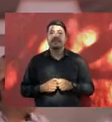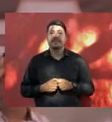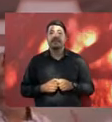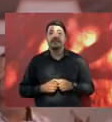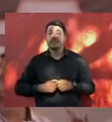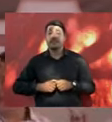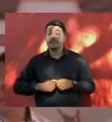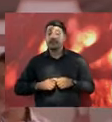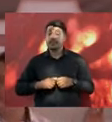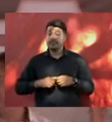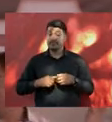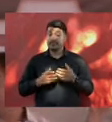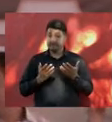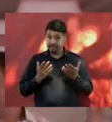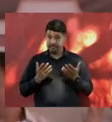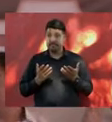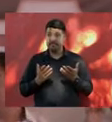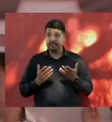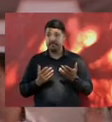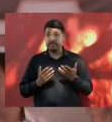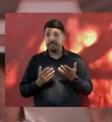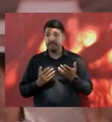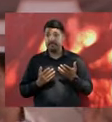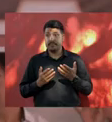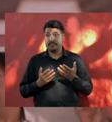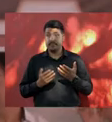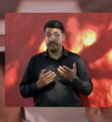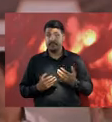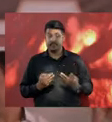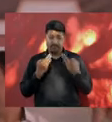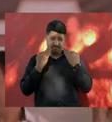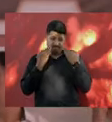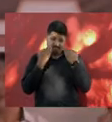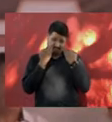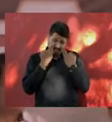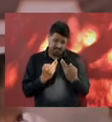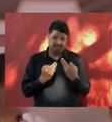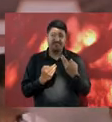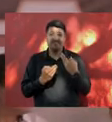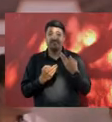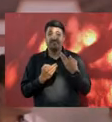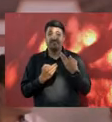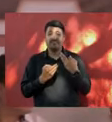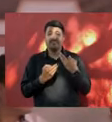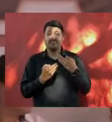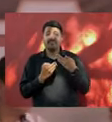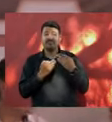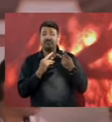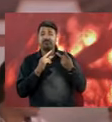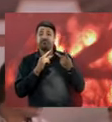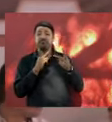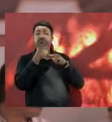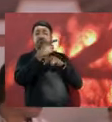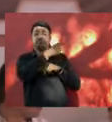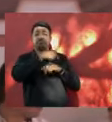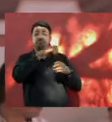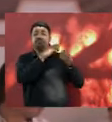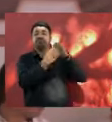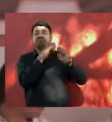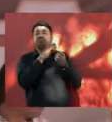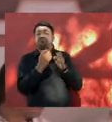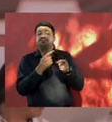Fíjense, del otro lado, ya reconocieron su derrota, se andan peleando